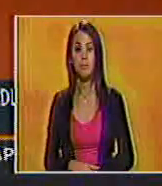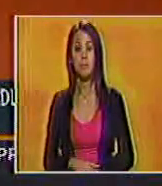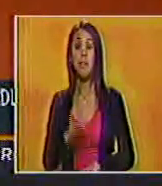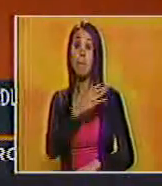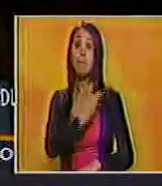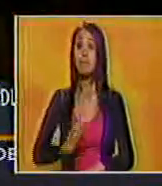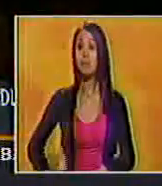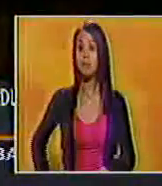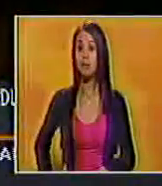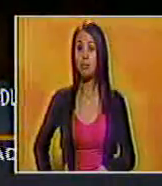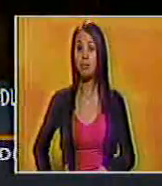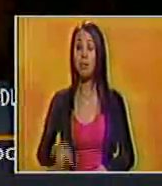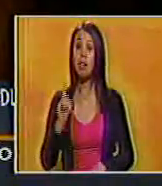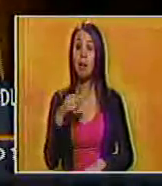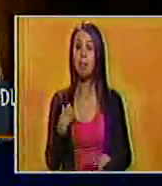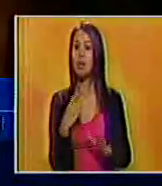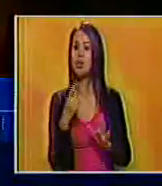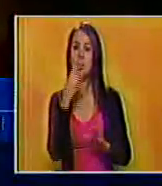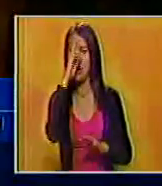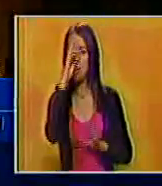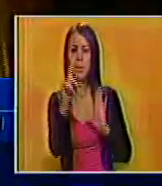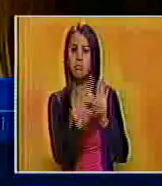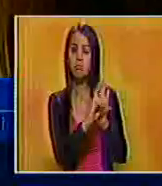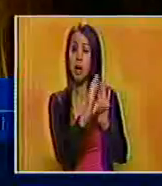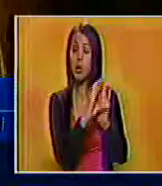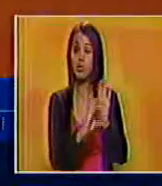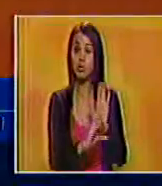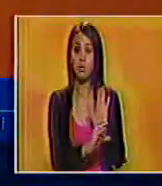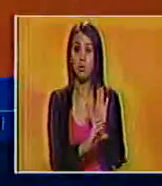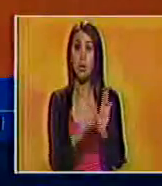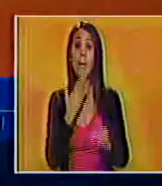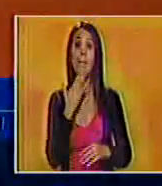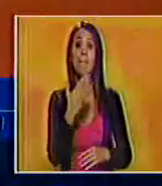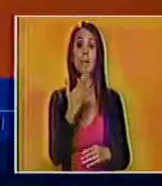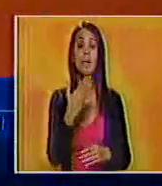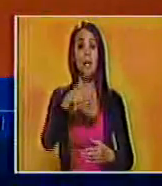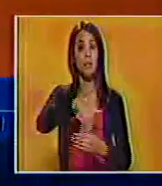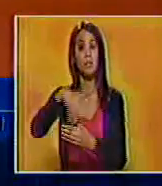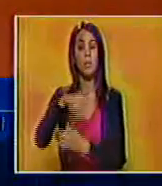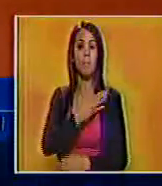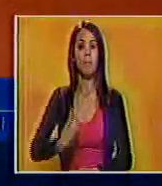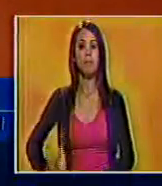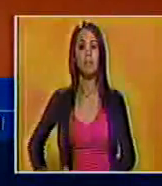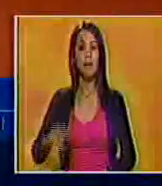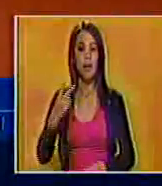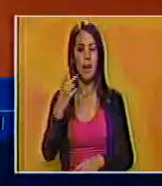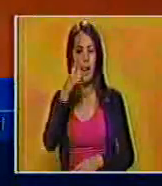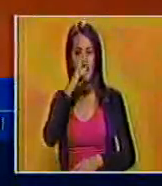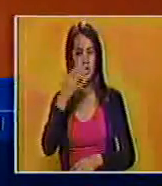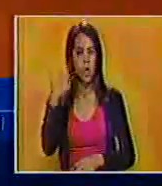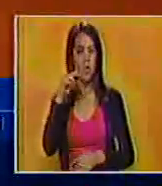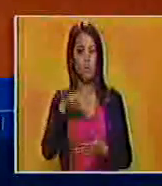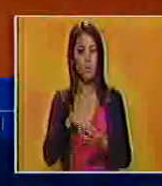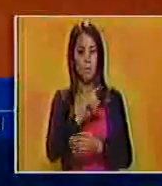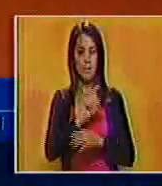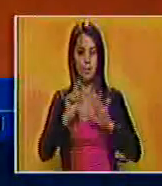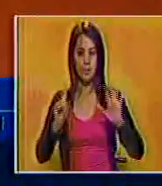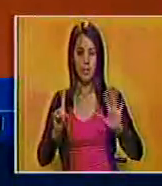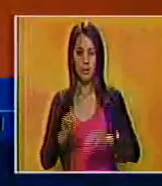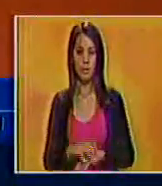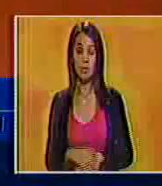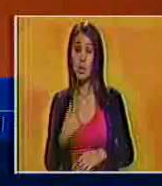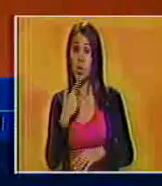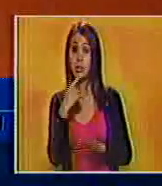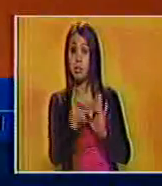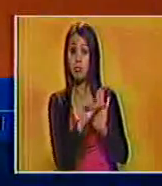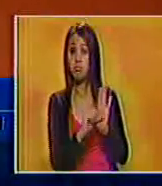presidencial. Incluso, violando la Constitución, exigían elecciones presidenciales en el año 2016, cuando no estaba establecido, porque el